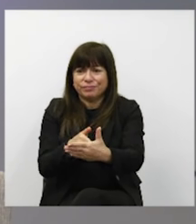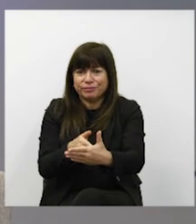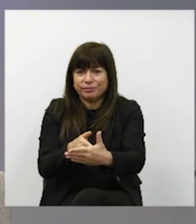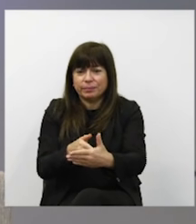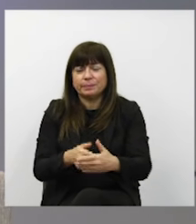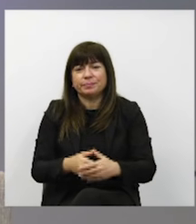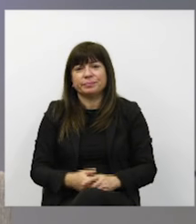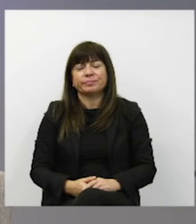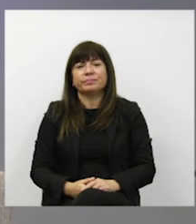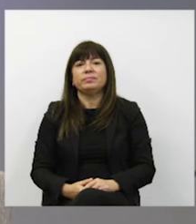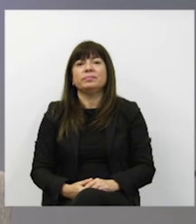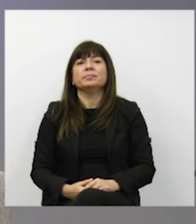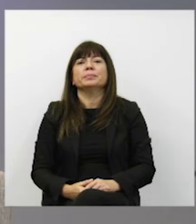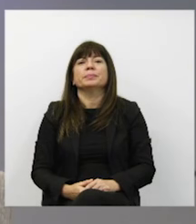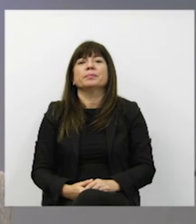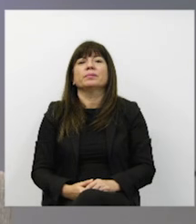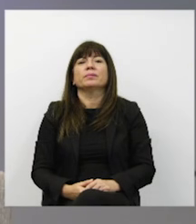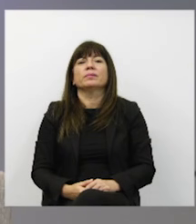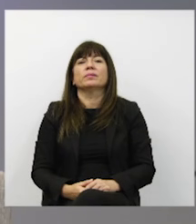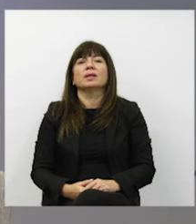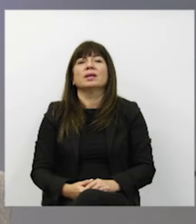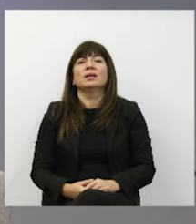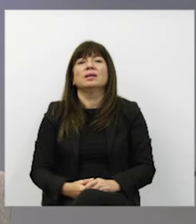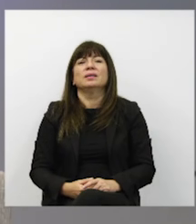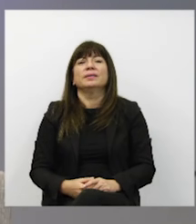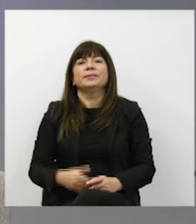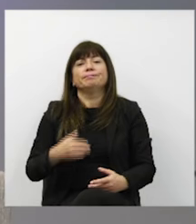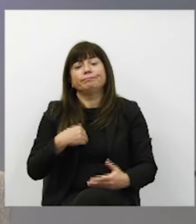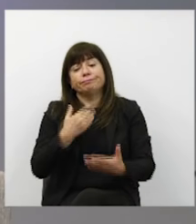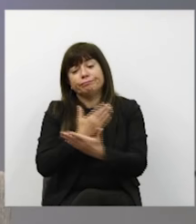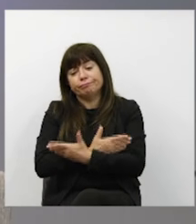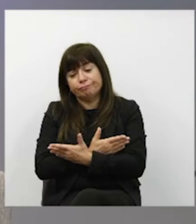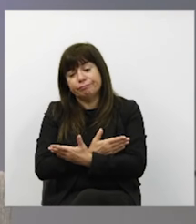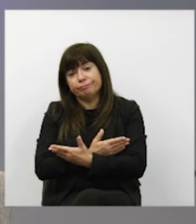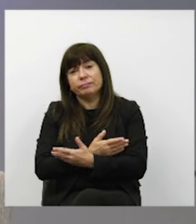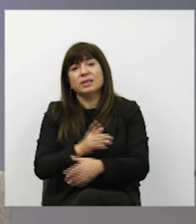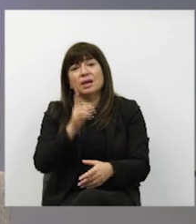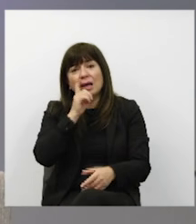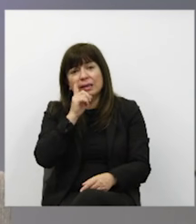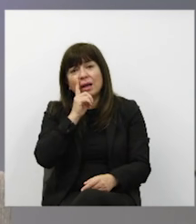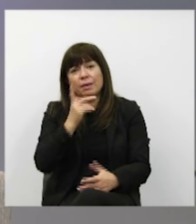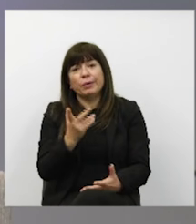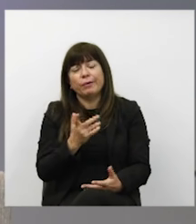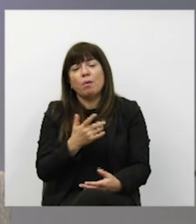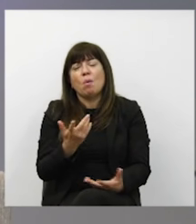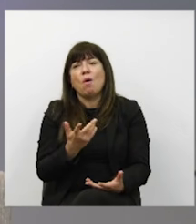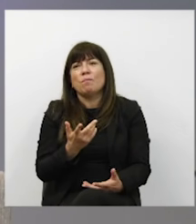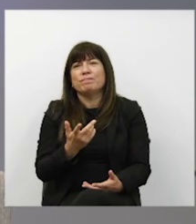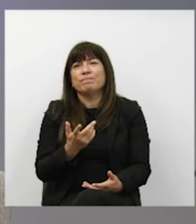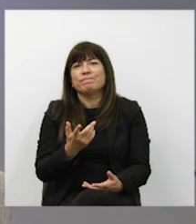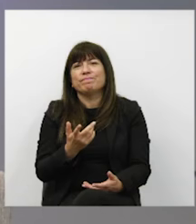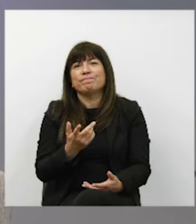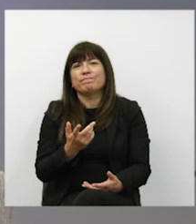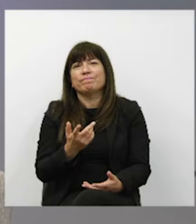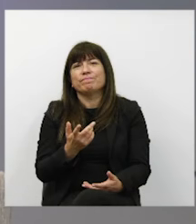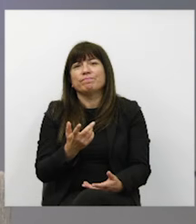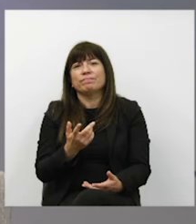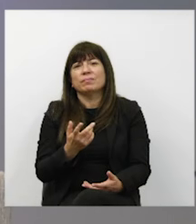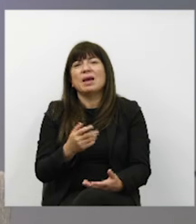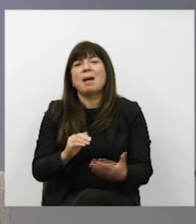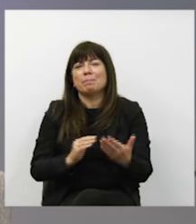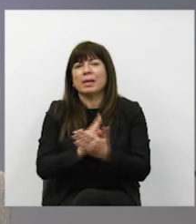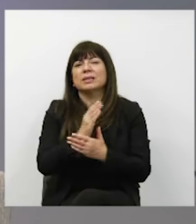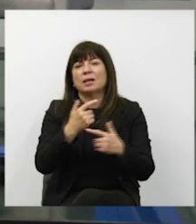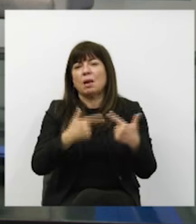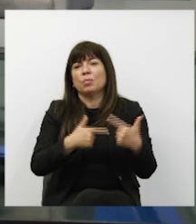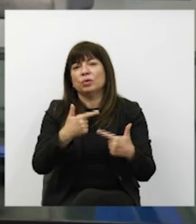inercia que traemos de por lo que ustedes dicen, parece estar bien originada en la política. Me refiero a